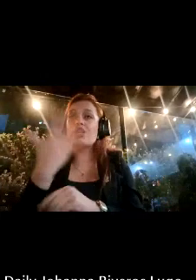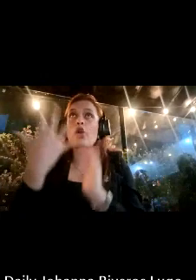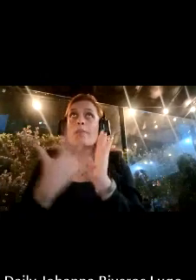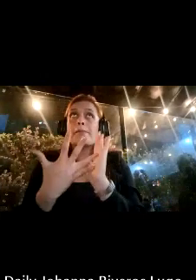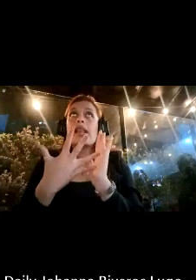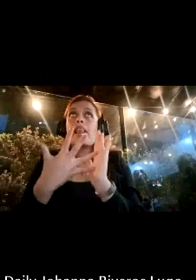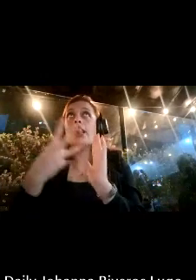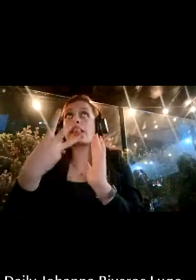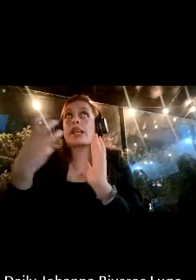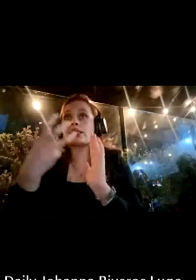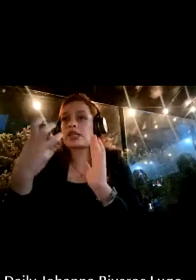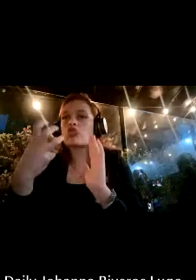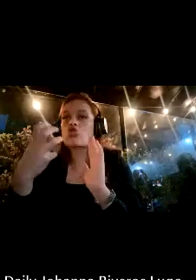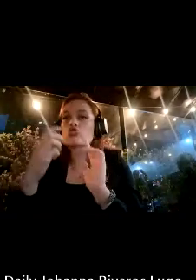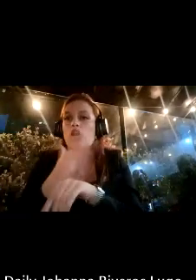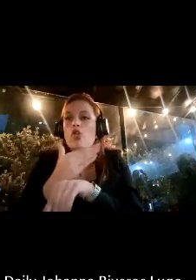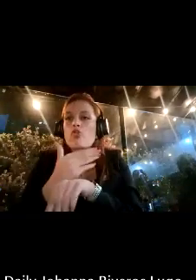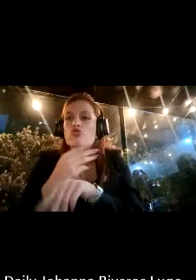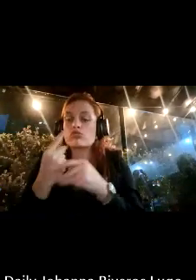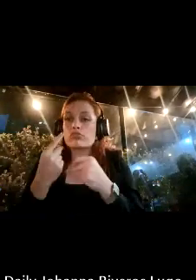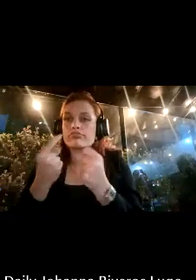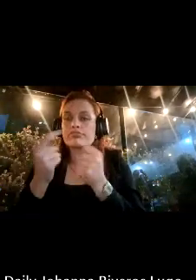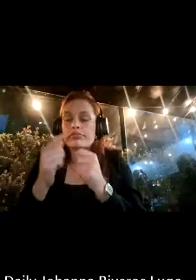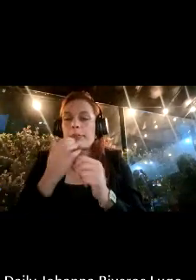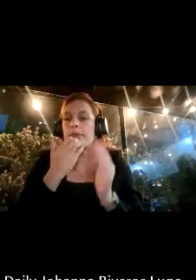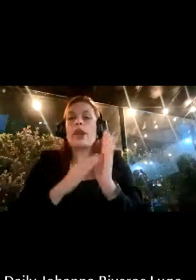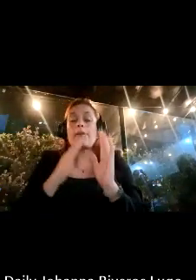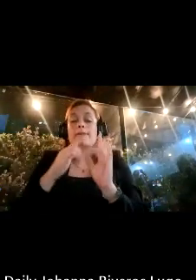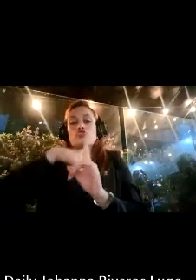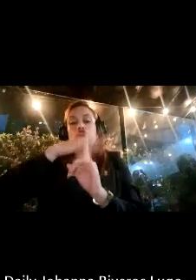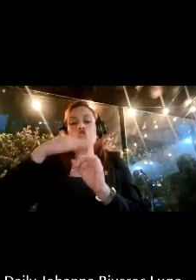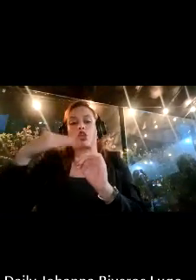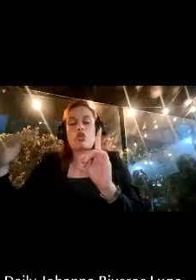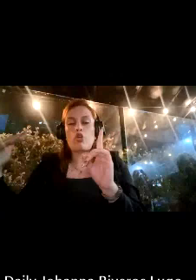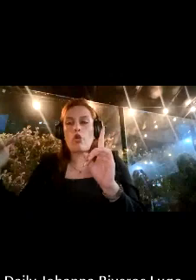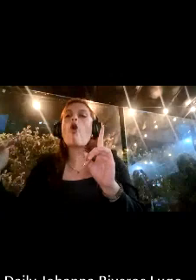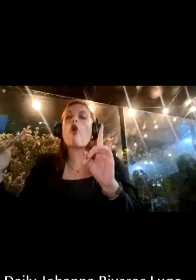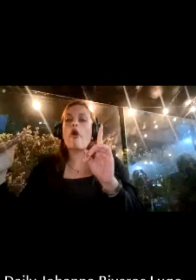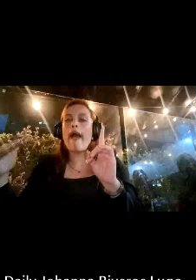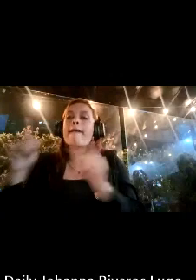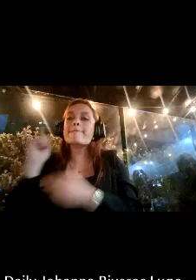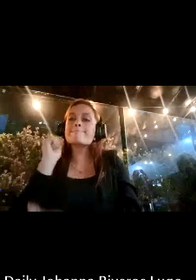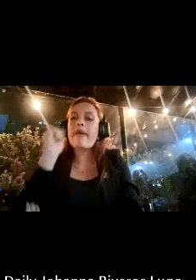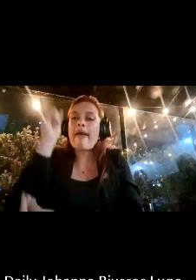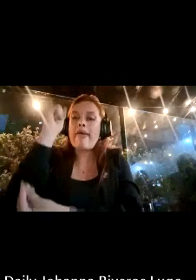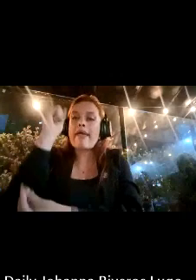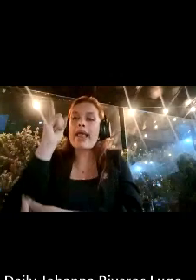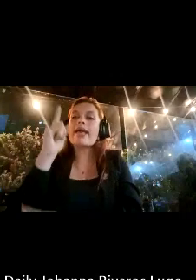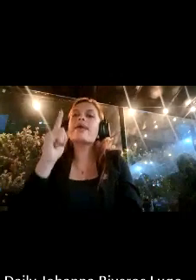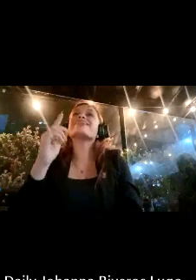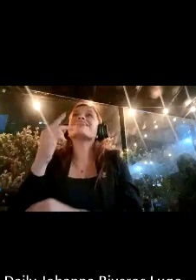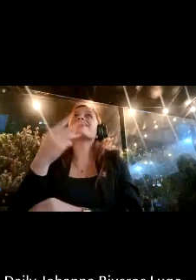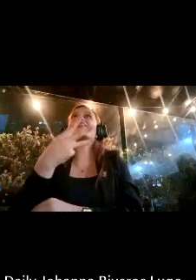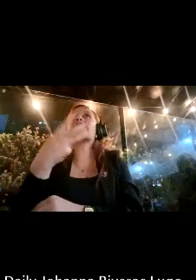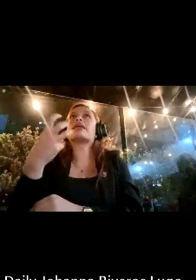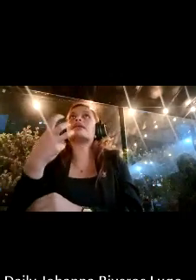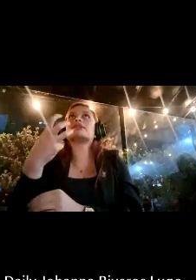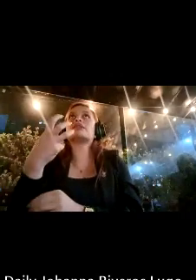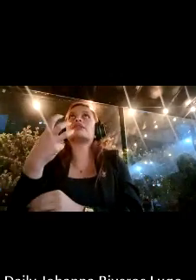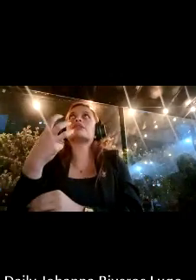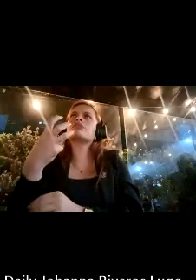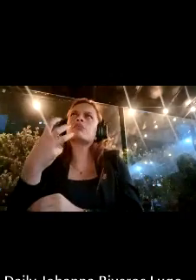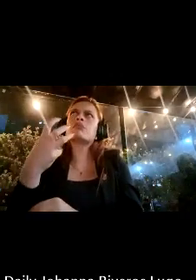Y en la madera, por ejemplo, viaja a 3500 metros por segundo aproximadamente. Entonces,